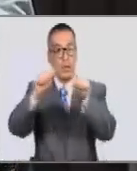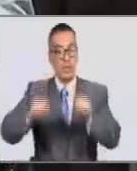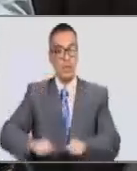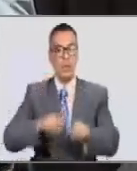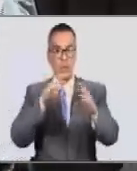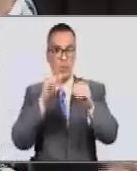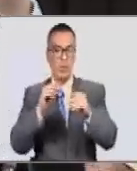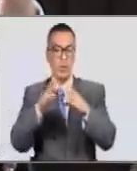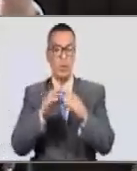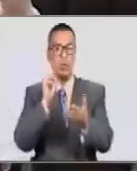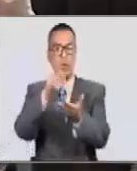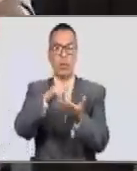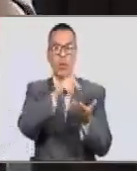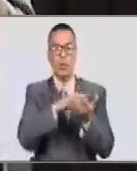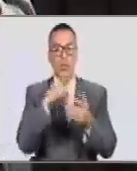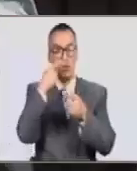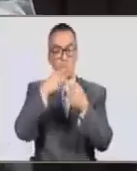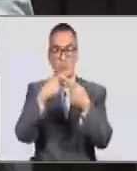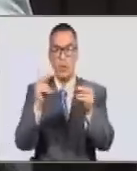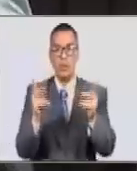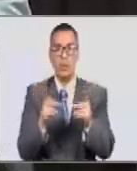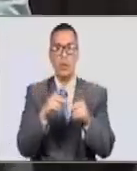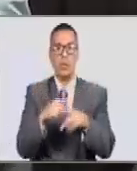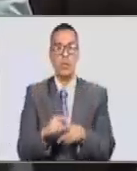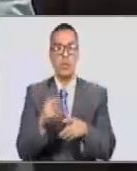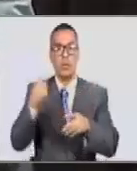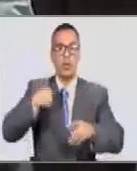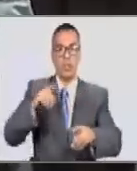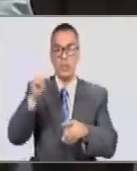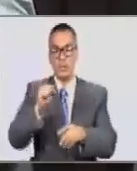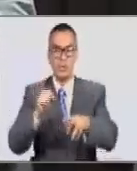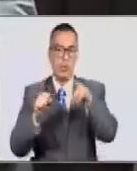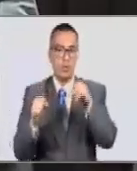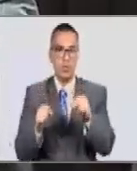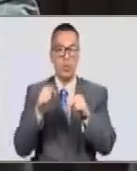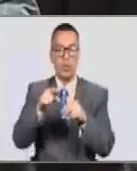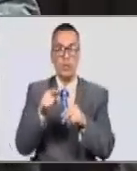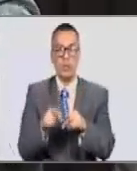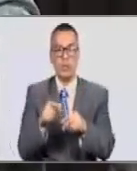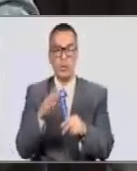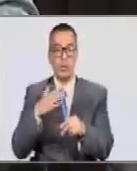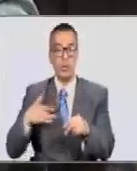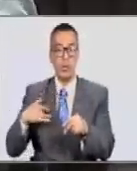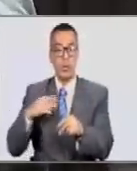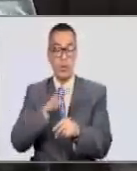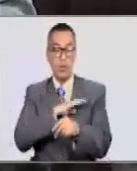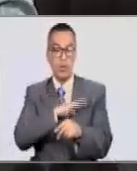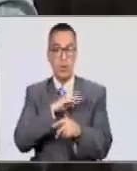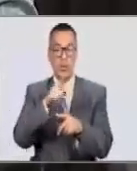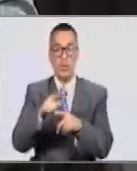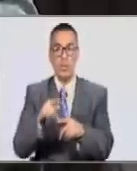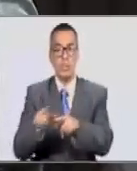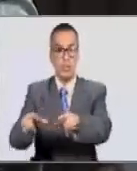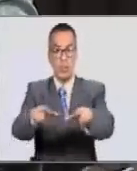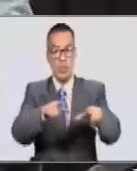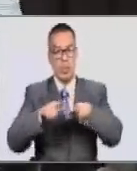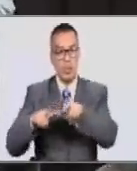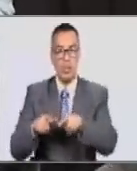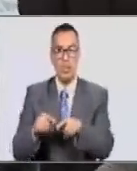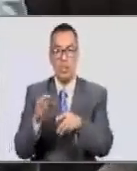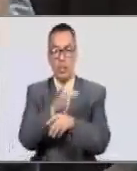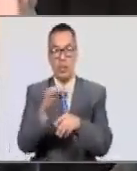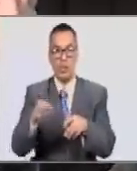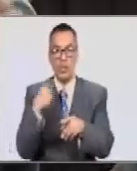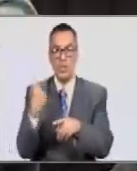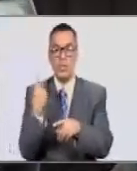donde hablamos de la participación popular, el que tenga o no tenga interés, pero siente que se afecta a su territorio, está perfecto.